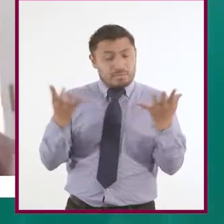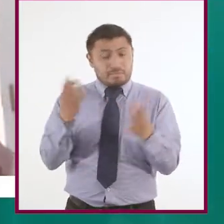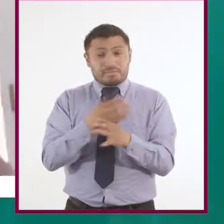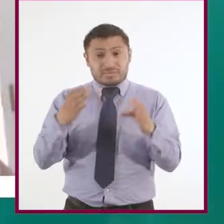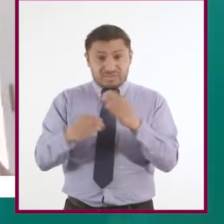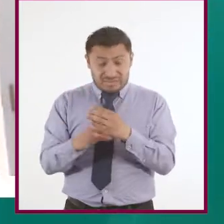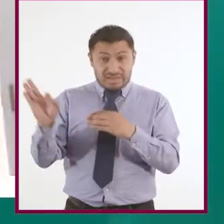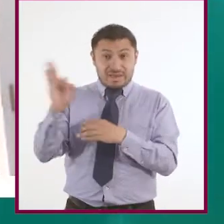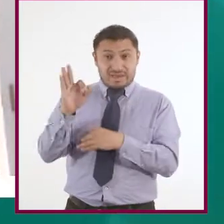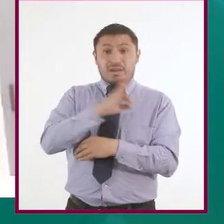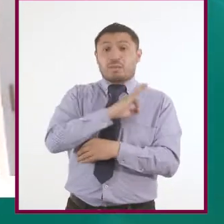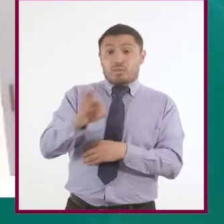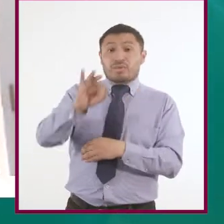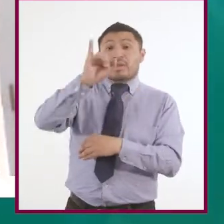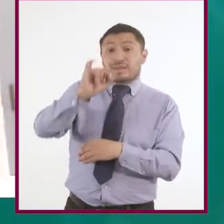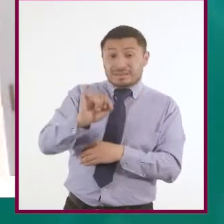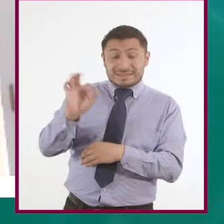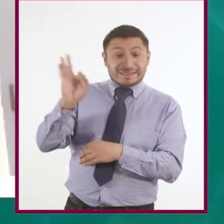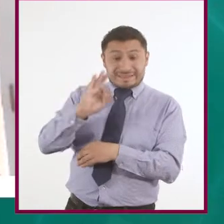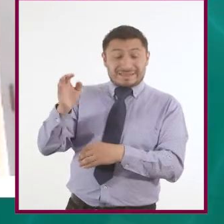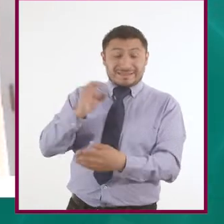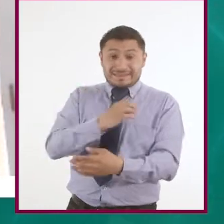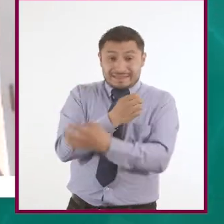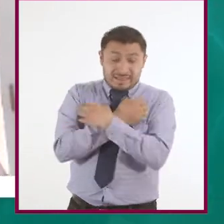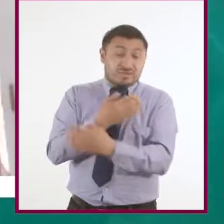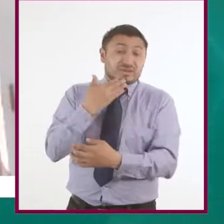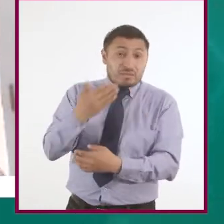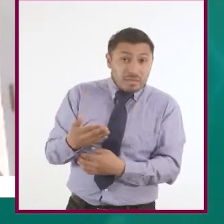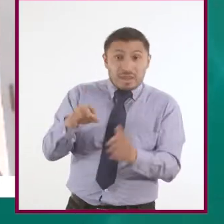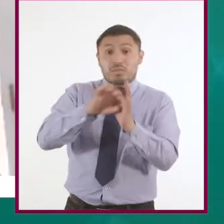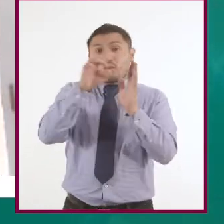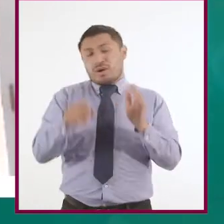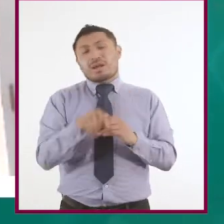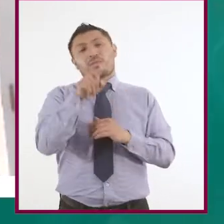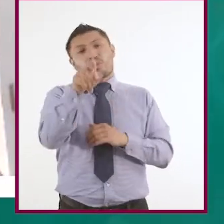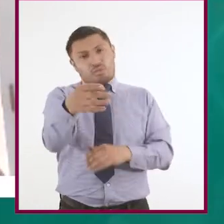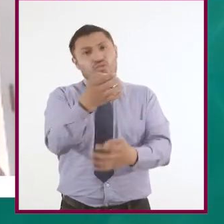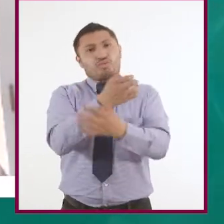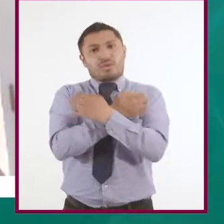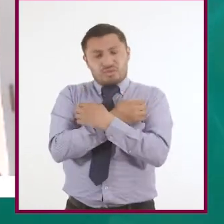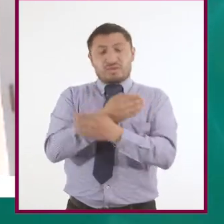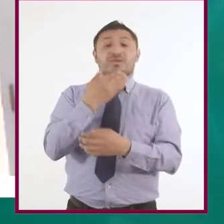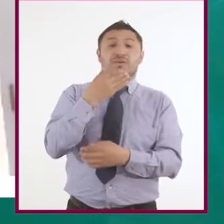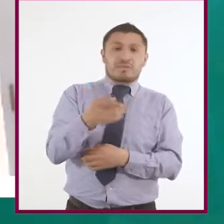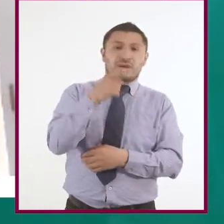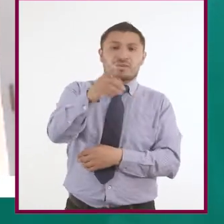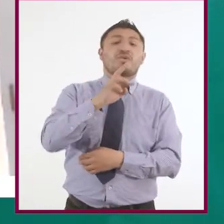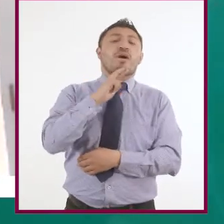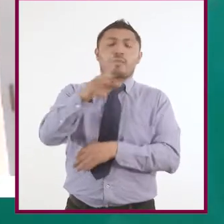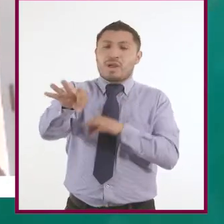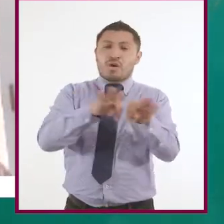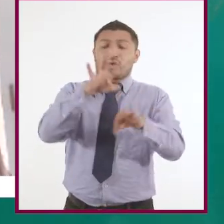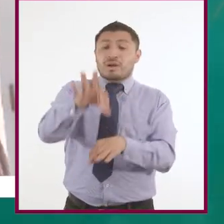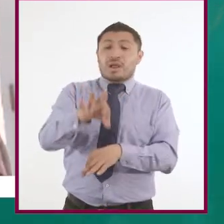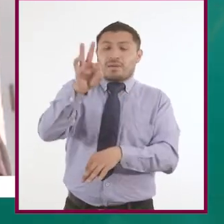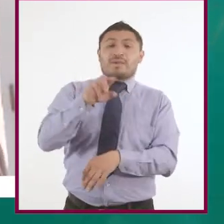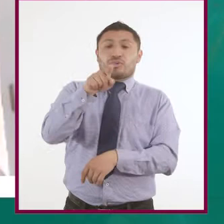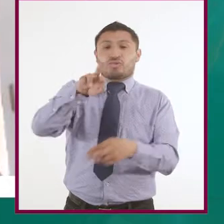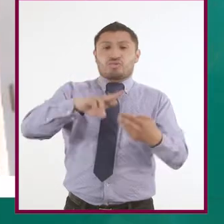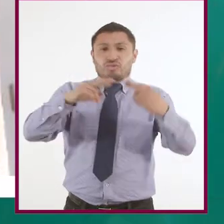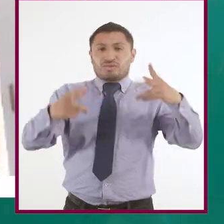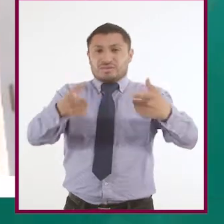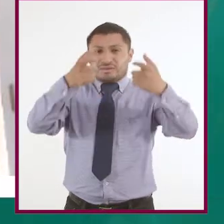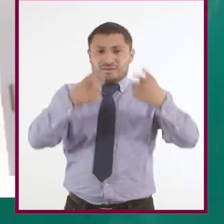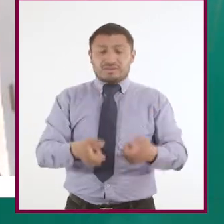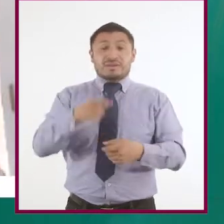si estuviera educado. Por ejemplo, si tú tienes una educación, podrás conseguir un mejor trabajo, podrás conseguir recursos y